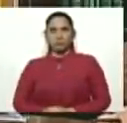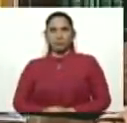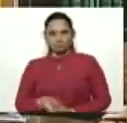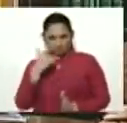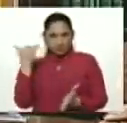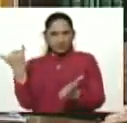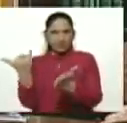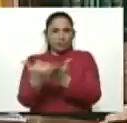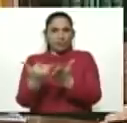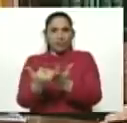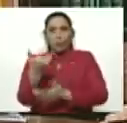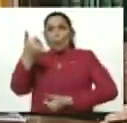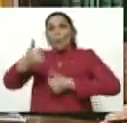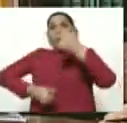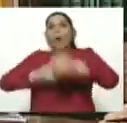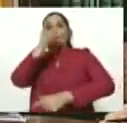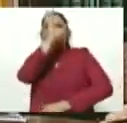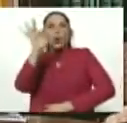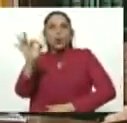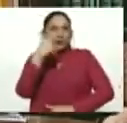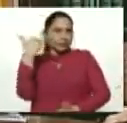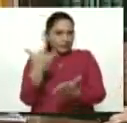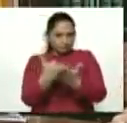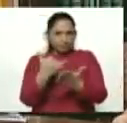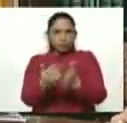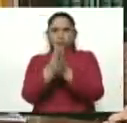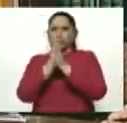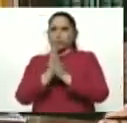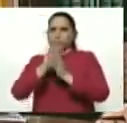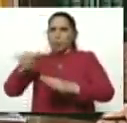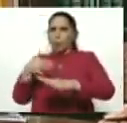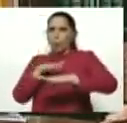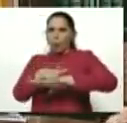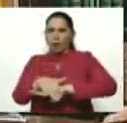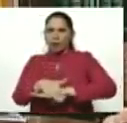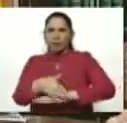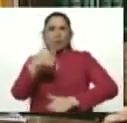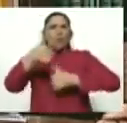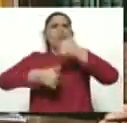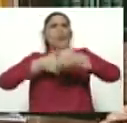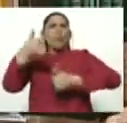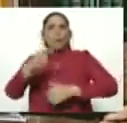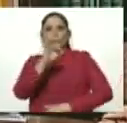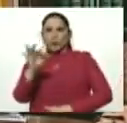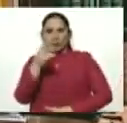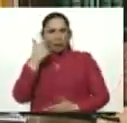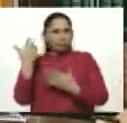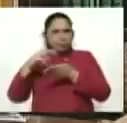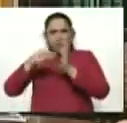Fíjense ustedes. ¿Qué porcentaje es esto, Jorge Rodríguez, por favor? Deberían ponerlo aquí. ¿Qué porcentaje es esto?